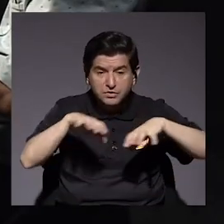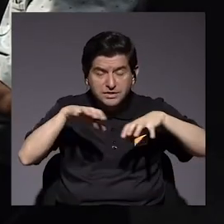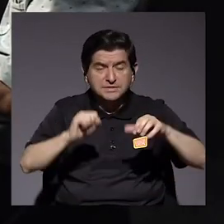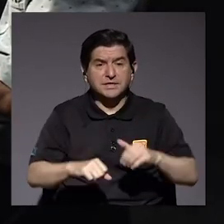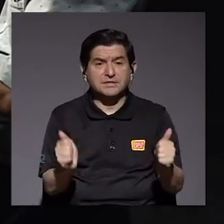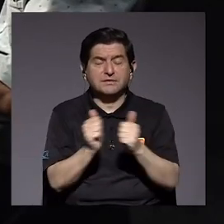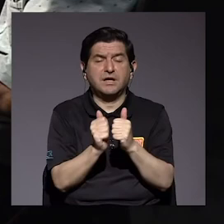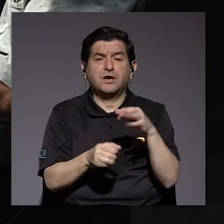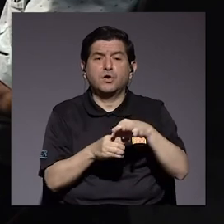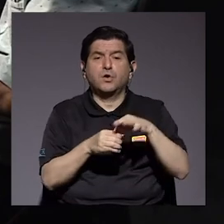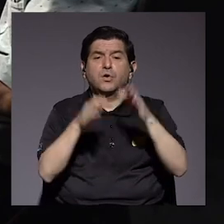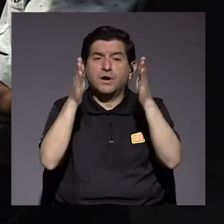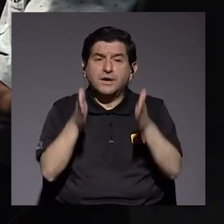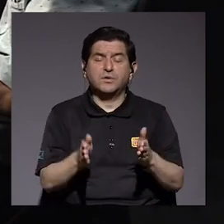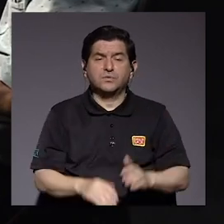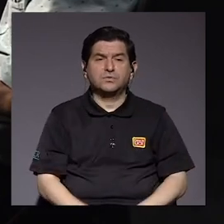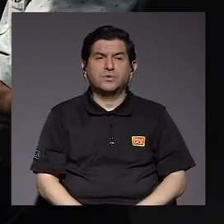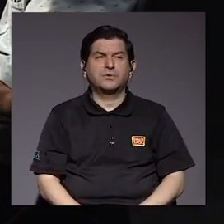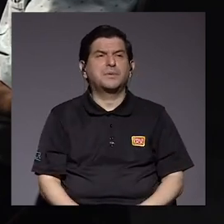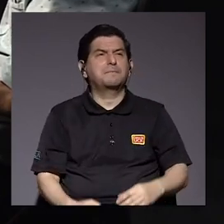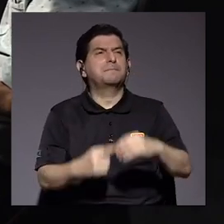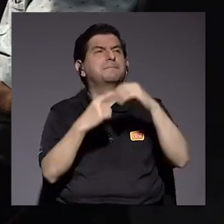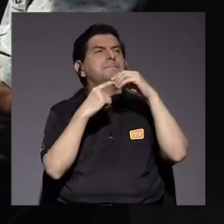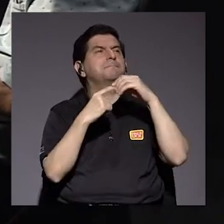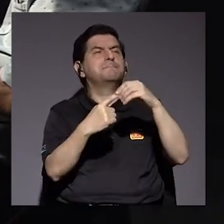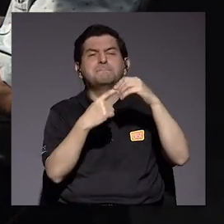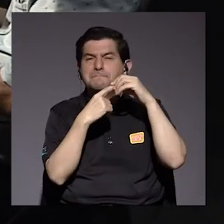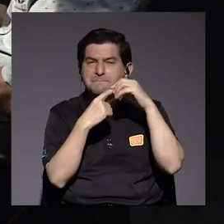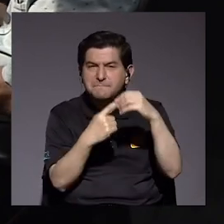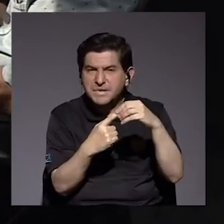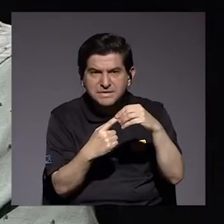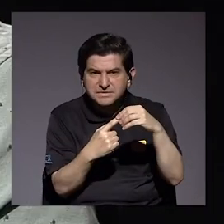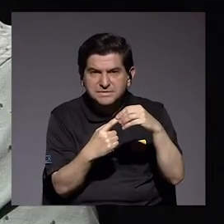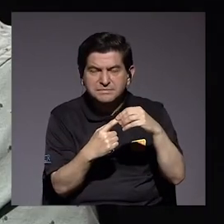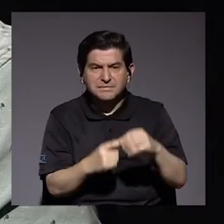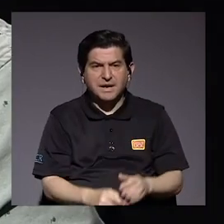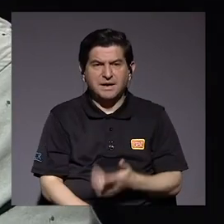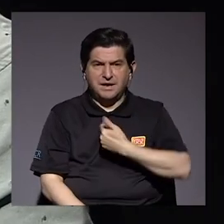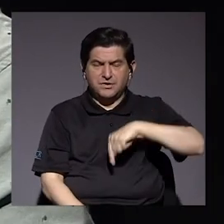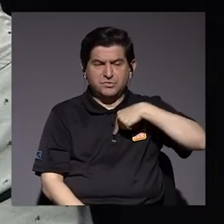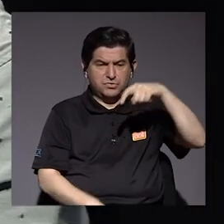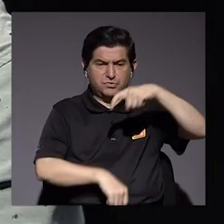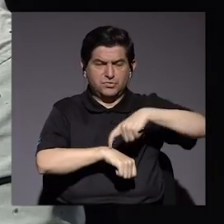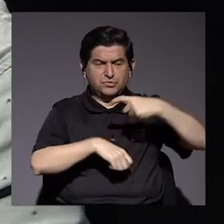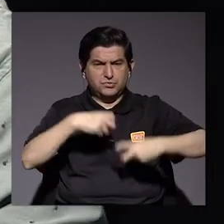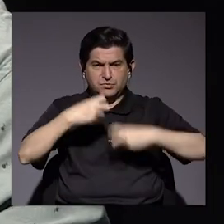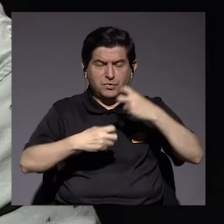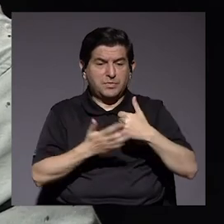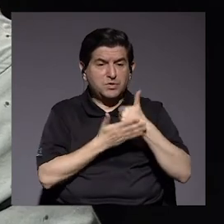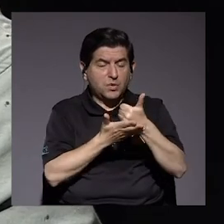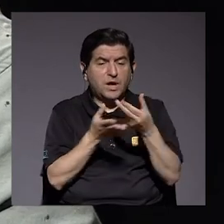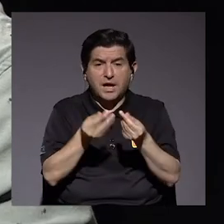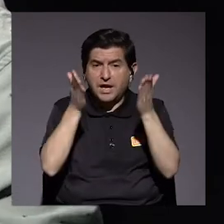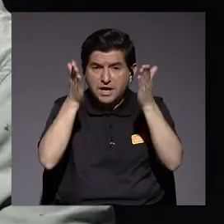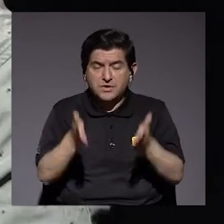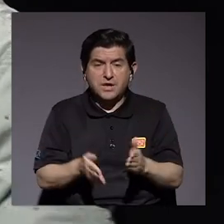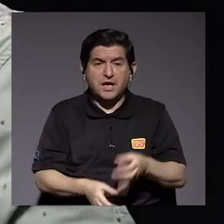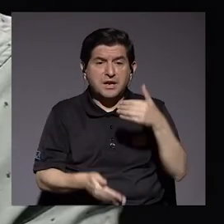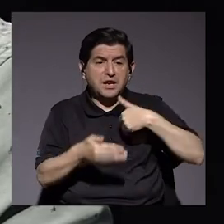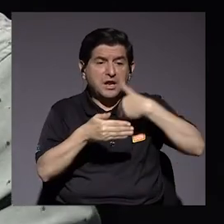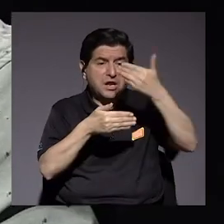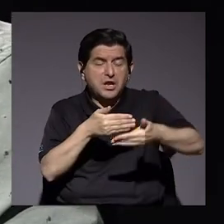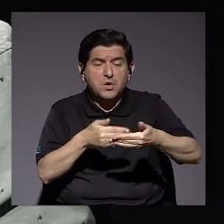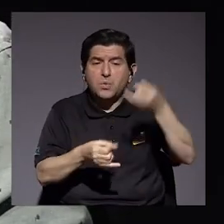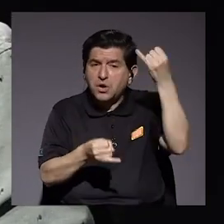agricultor? Sí, lo primordial en esto no es que porque estamos en tiempo de crisis vamos a ayudar al productor, pero una vez que pasó la crisis